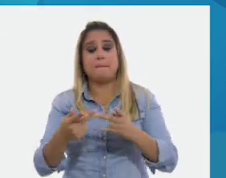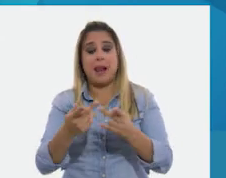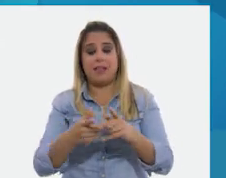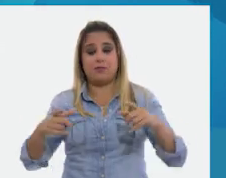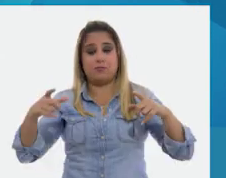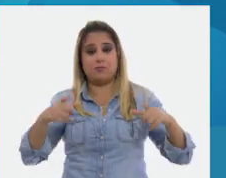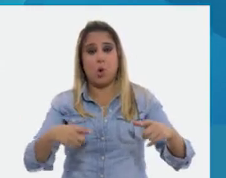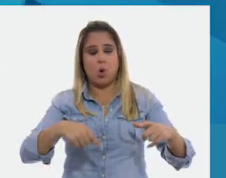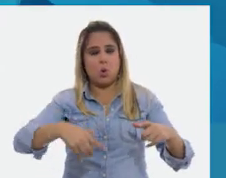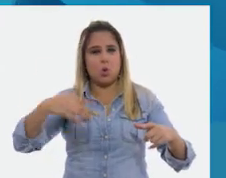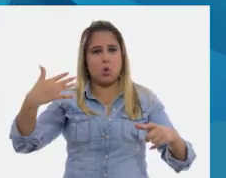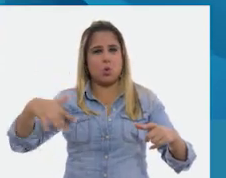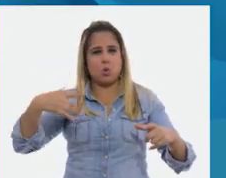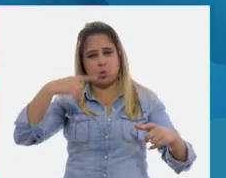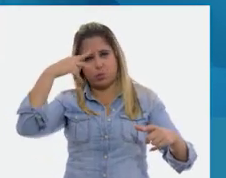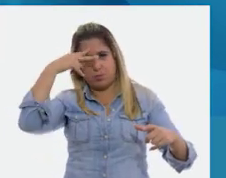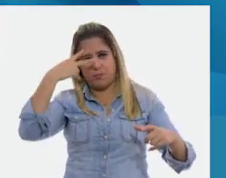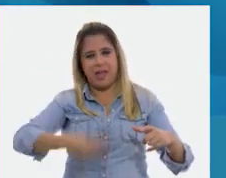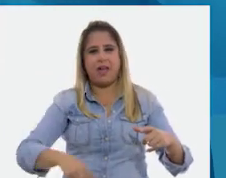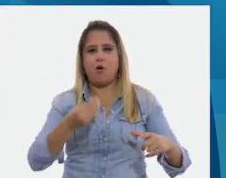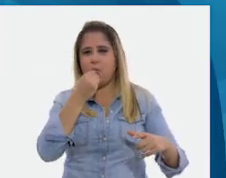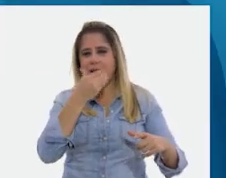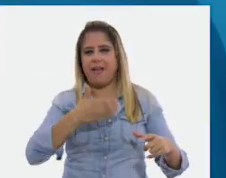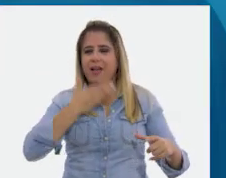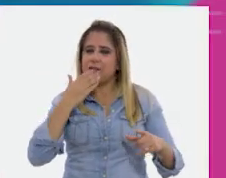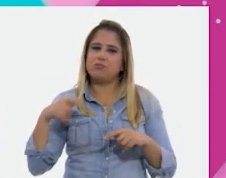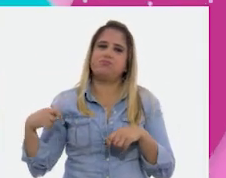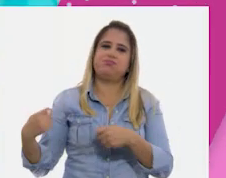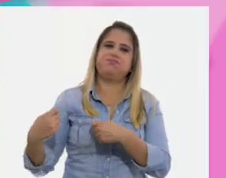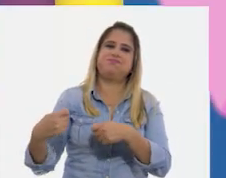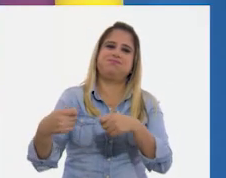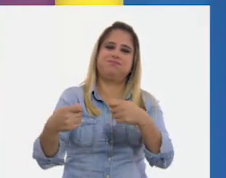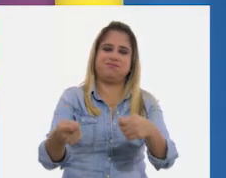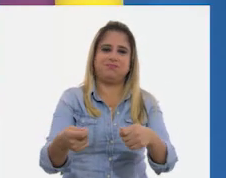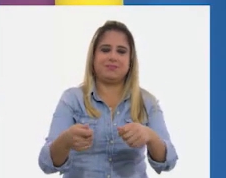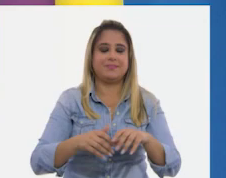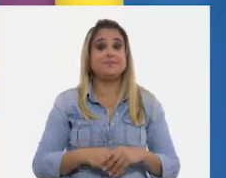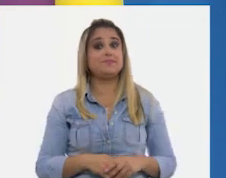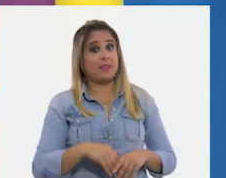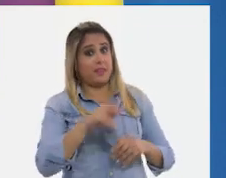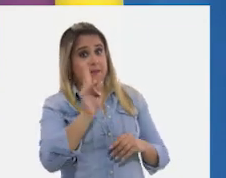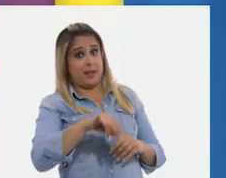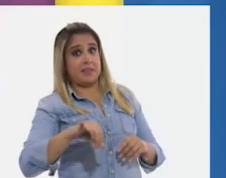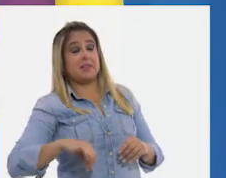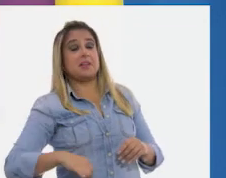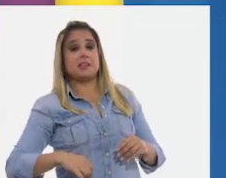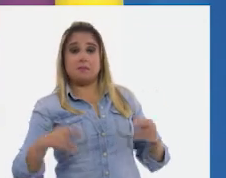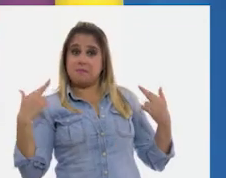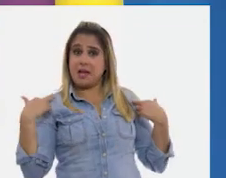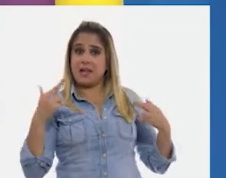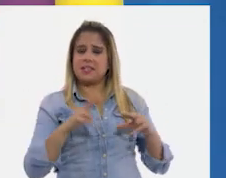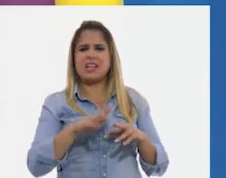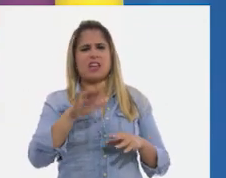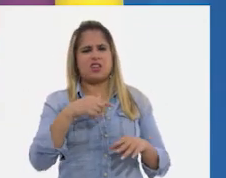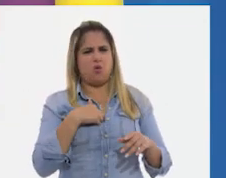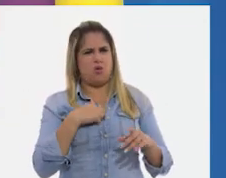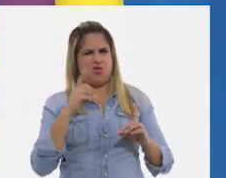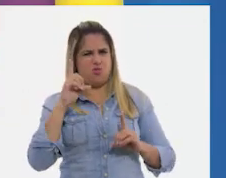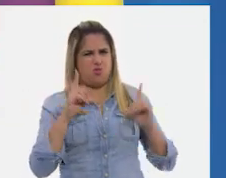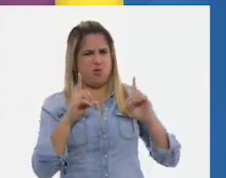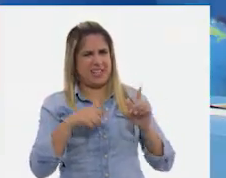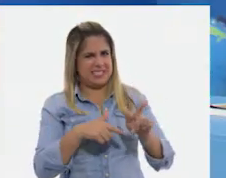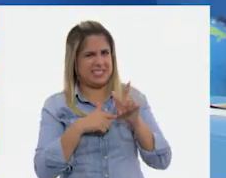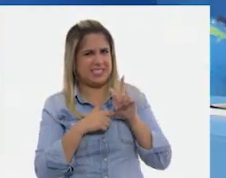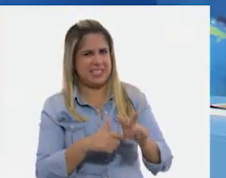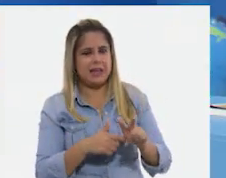platillo emblemático de la comida tradicional mexicana. Interesante, maestra, aunque yo sigo con algunas dudas.